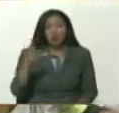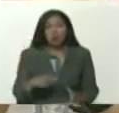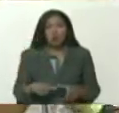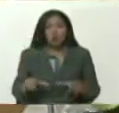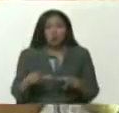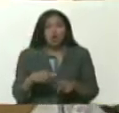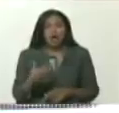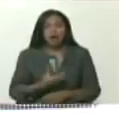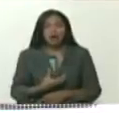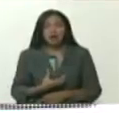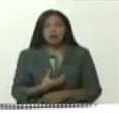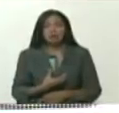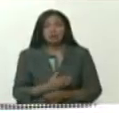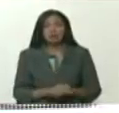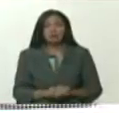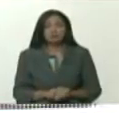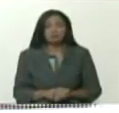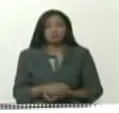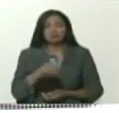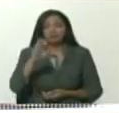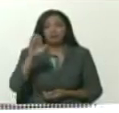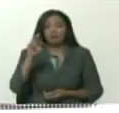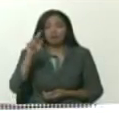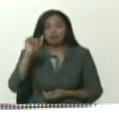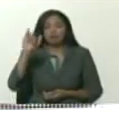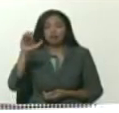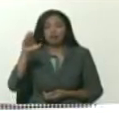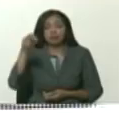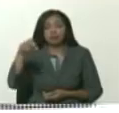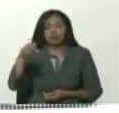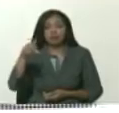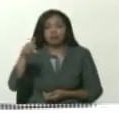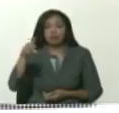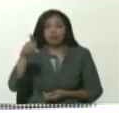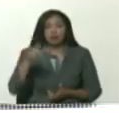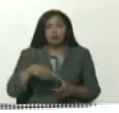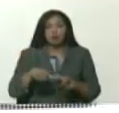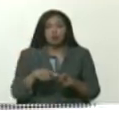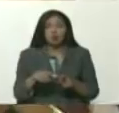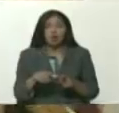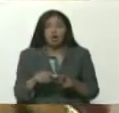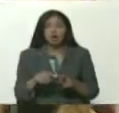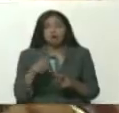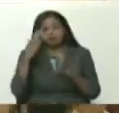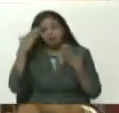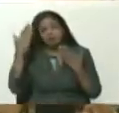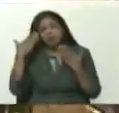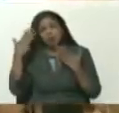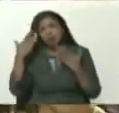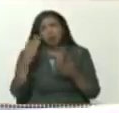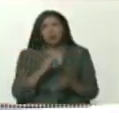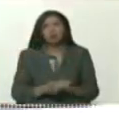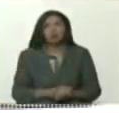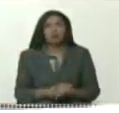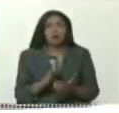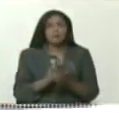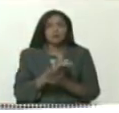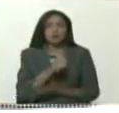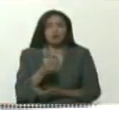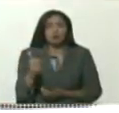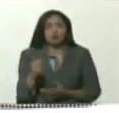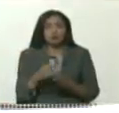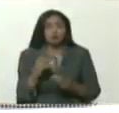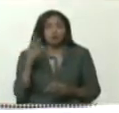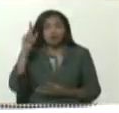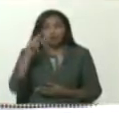Libertador. Y a Erick Ramírez, alcalde de José Ángel Lama. Mi saludo, compañero, que están todos